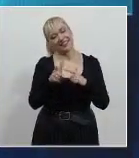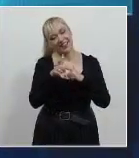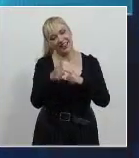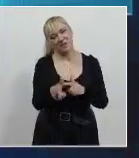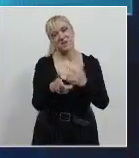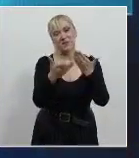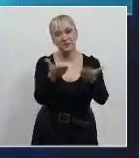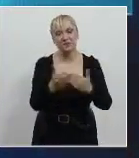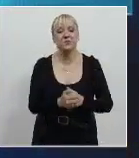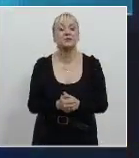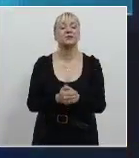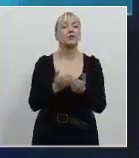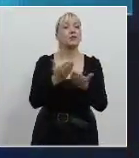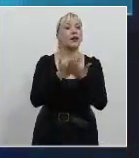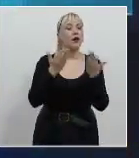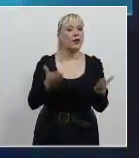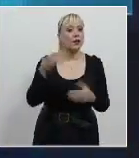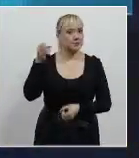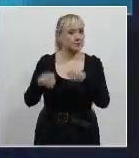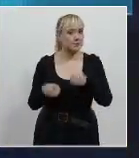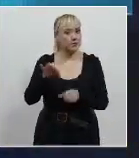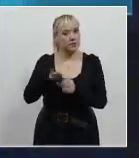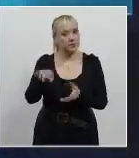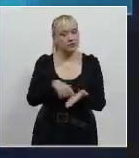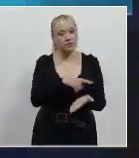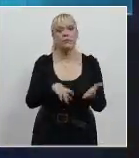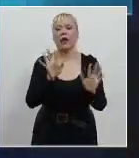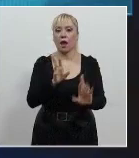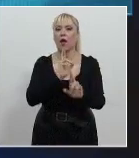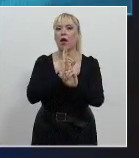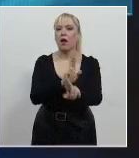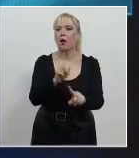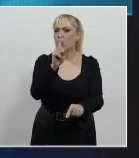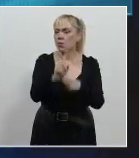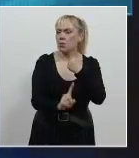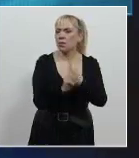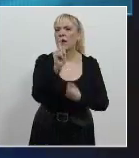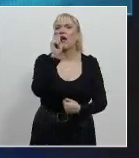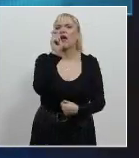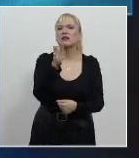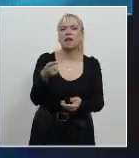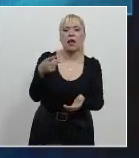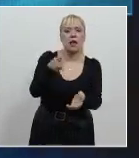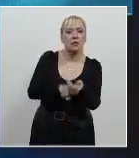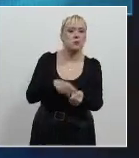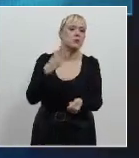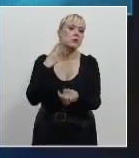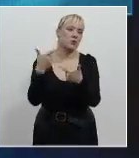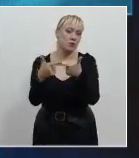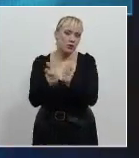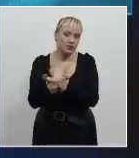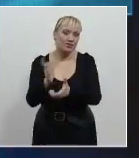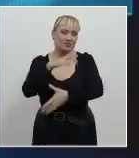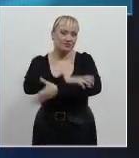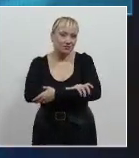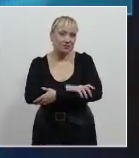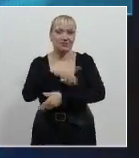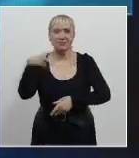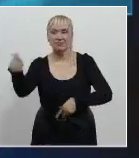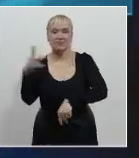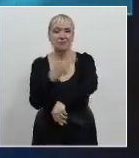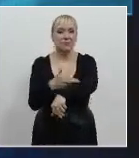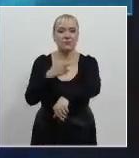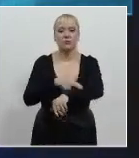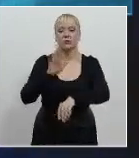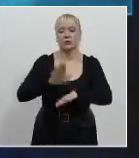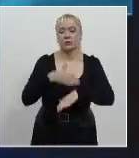Continuamos con la información. El Tribunal Electoral resolvió un asunto relacionado con procesos internos de partidos y coaliciones de cara a los